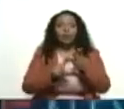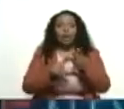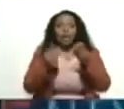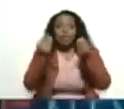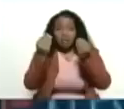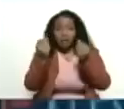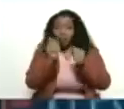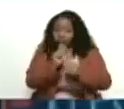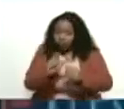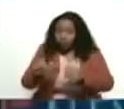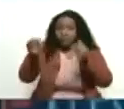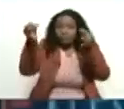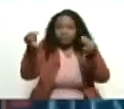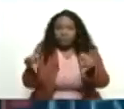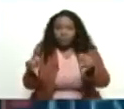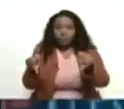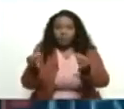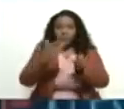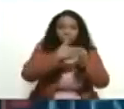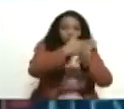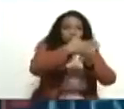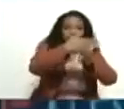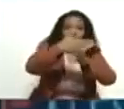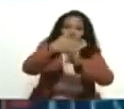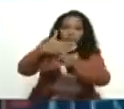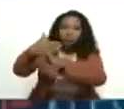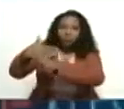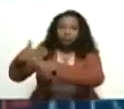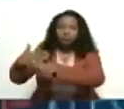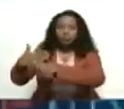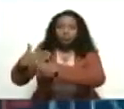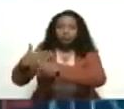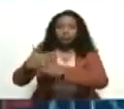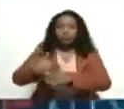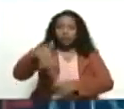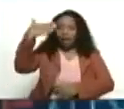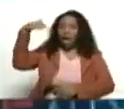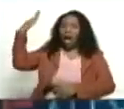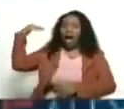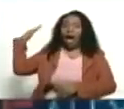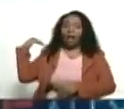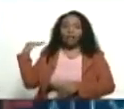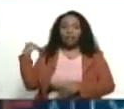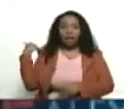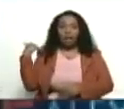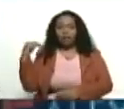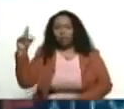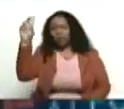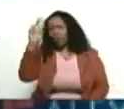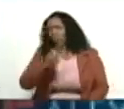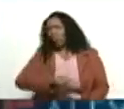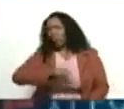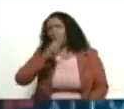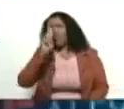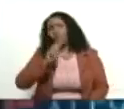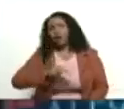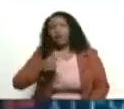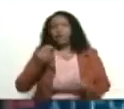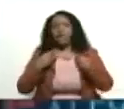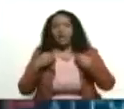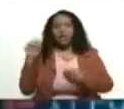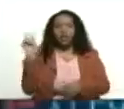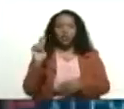dignos, convivencia, como nunca antes en 200 años había vivido el pueblo de Venezuela, que había